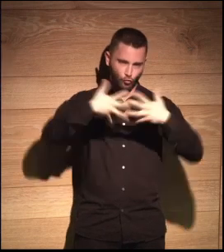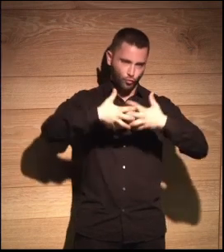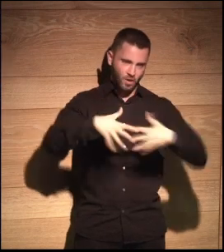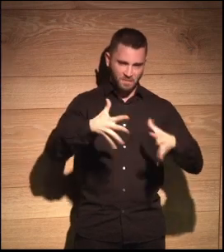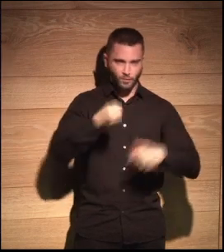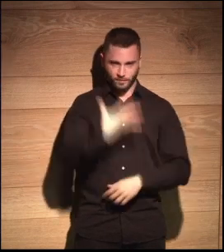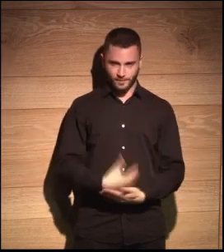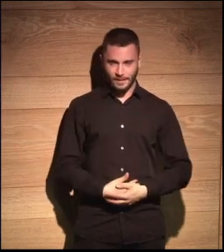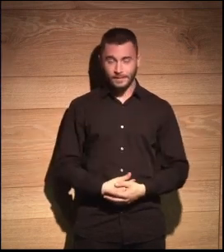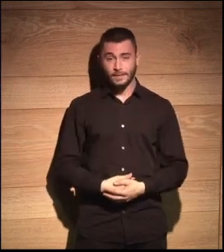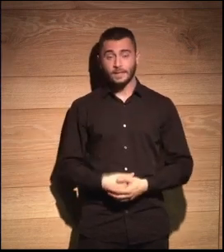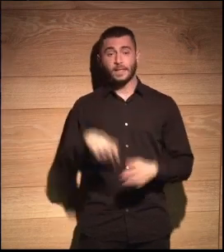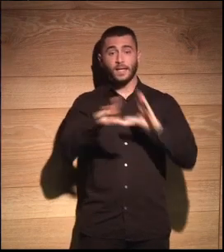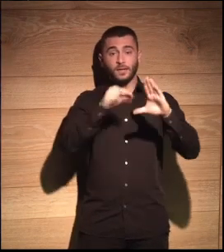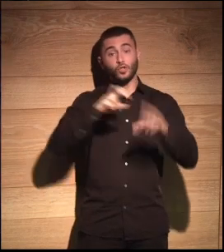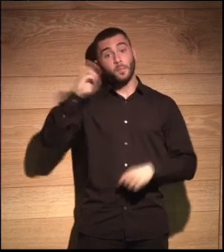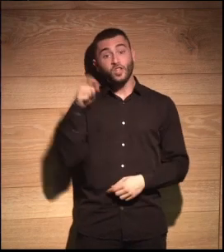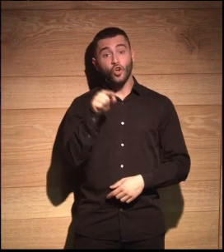bien. Ese es otro vídeo en el que